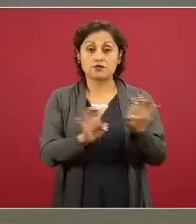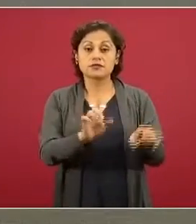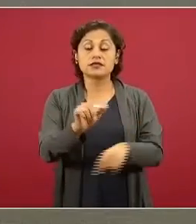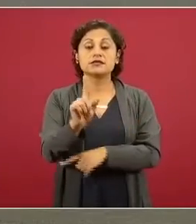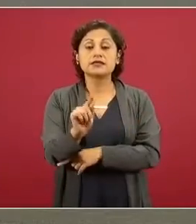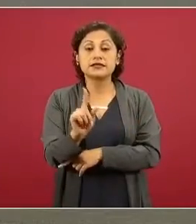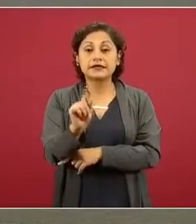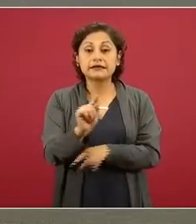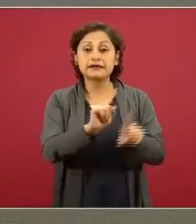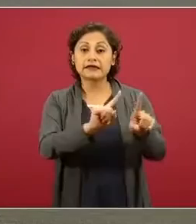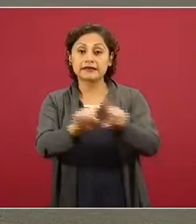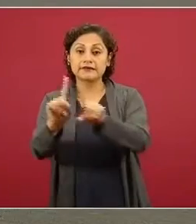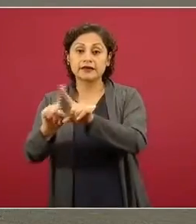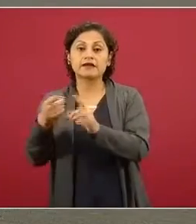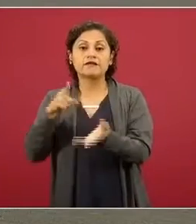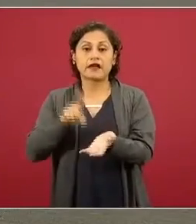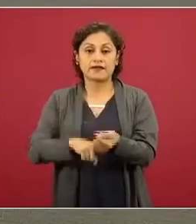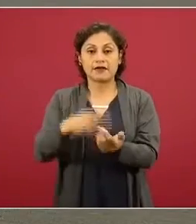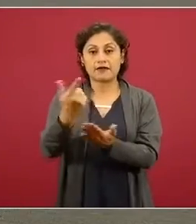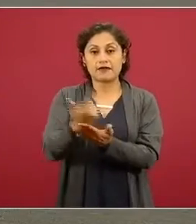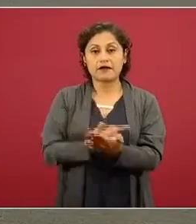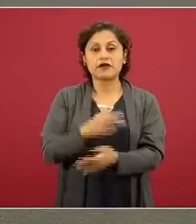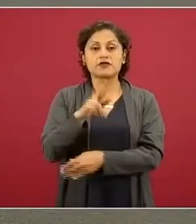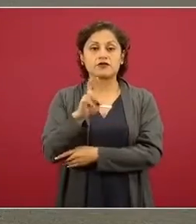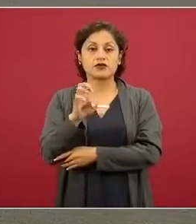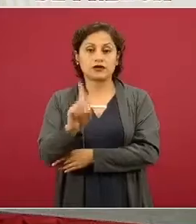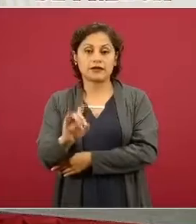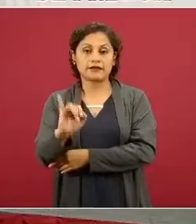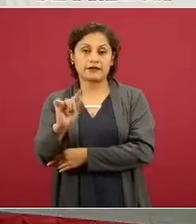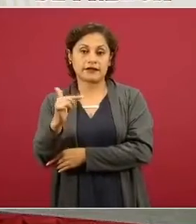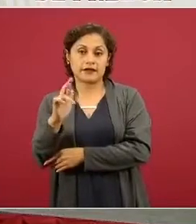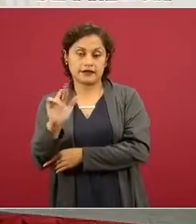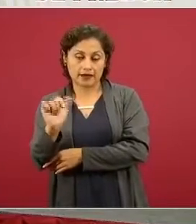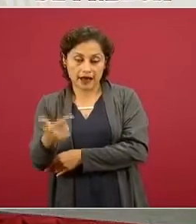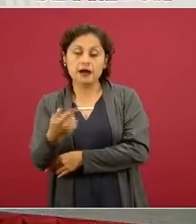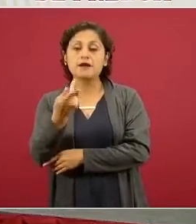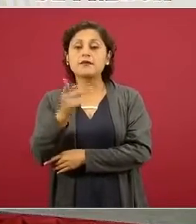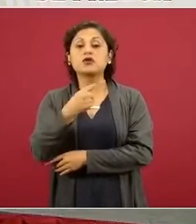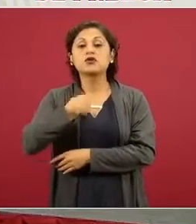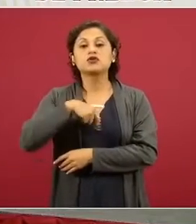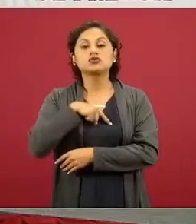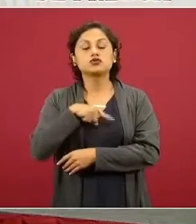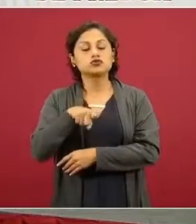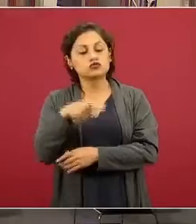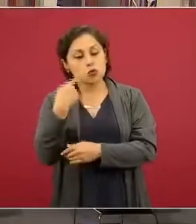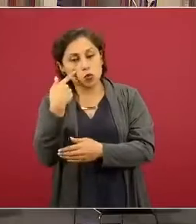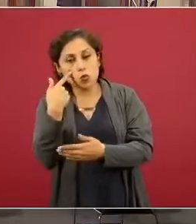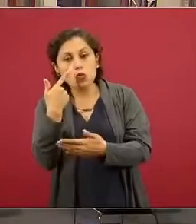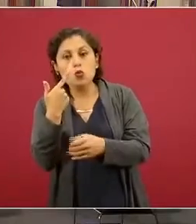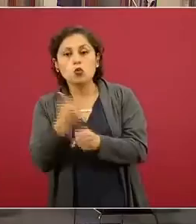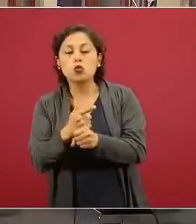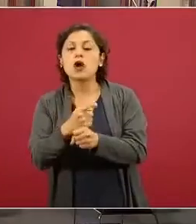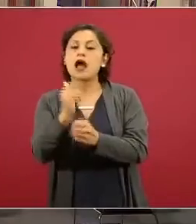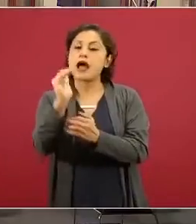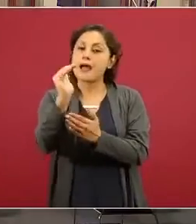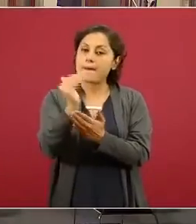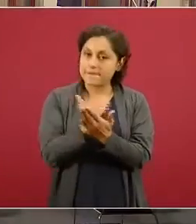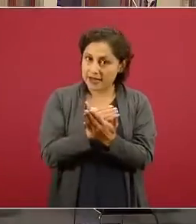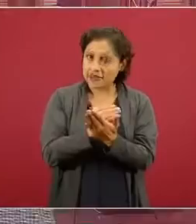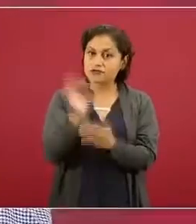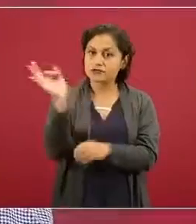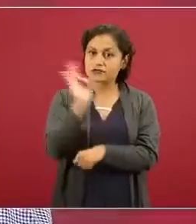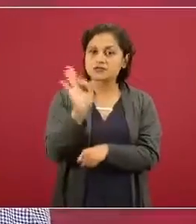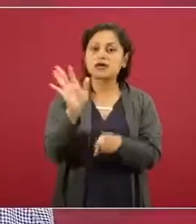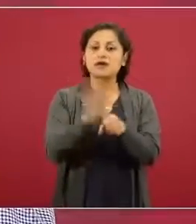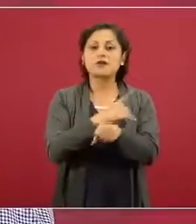unidades que reportan en la red Irak y queremos disminuirlo. Sí queremos disminuirlo porque esto es lo que permite que se pueda incrementar